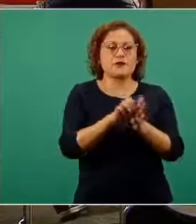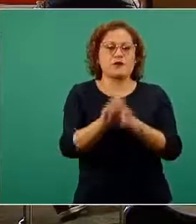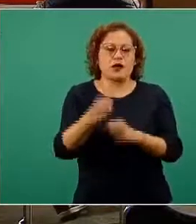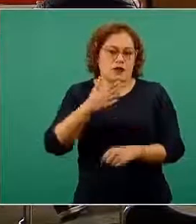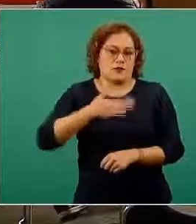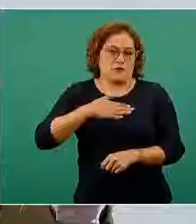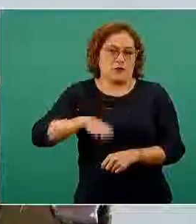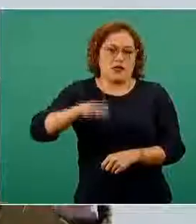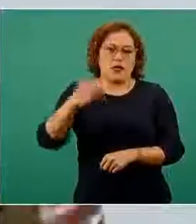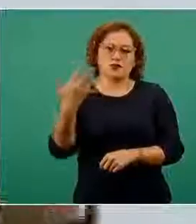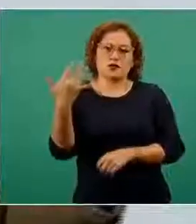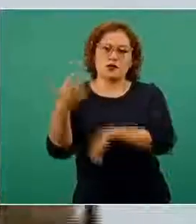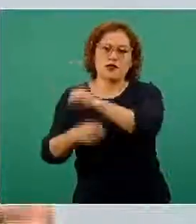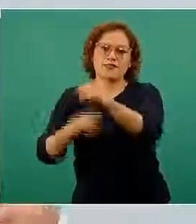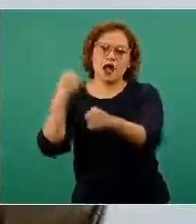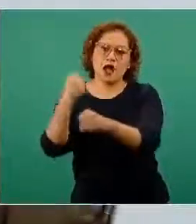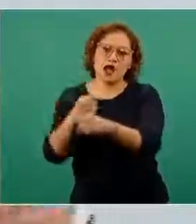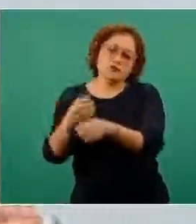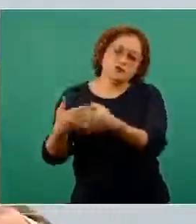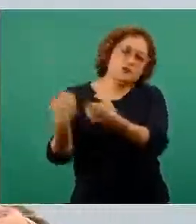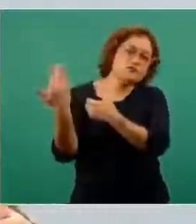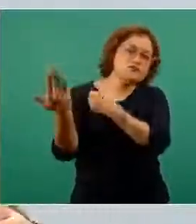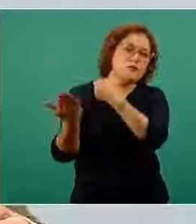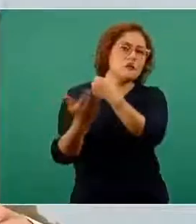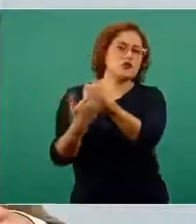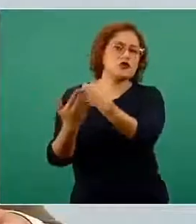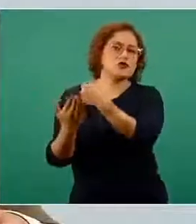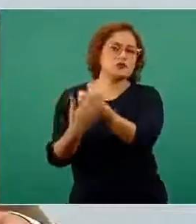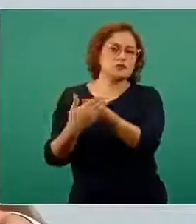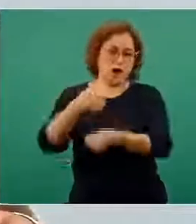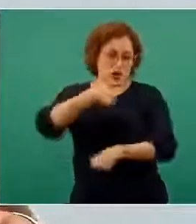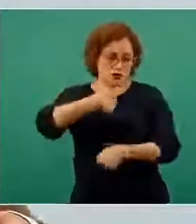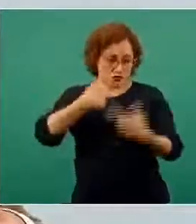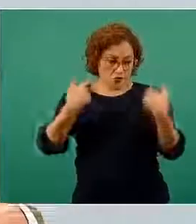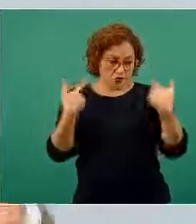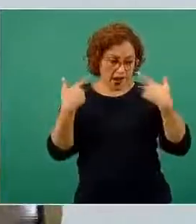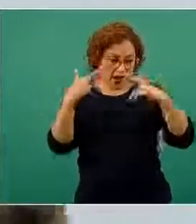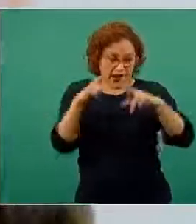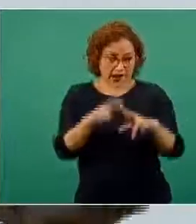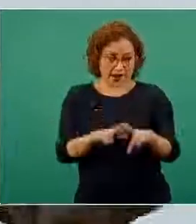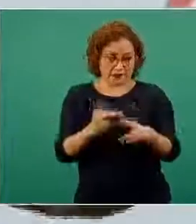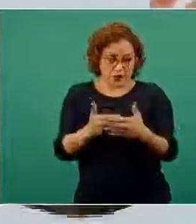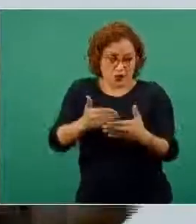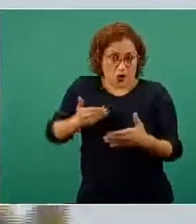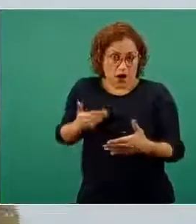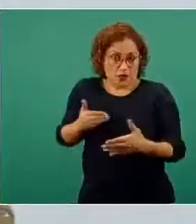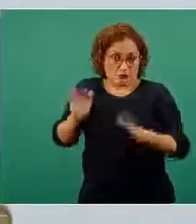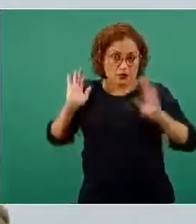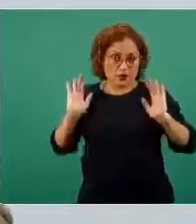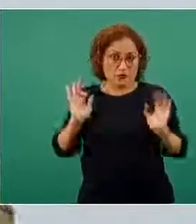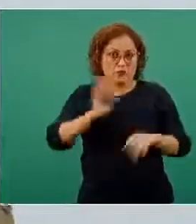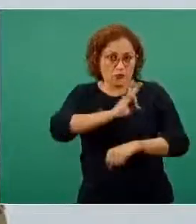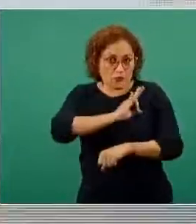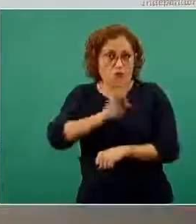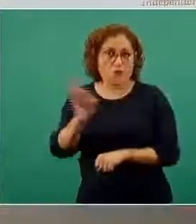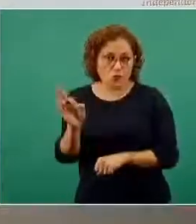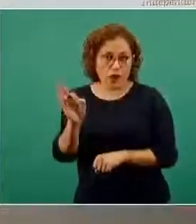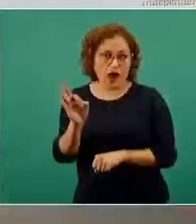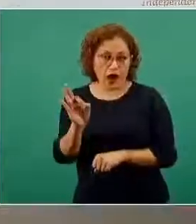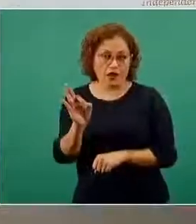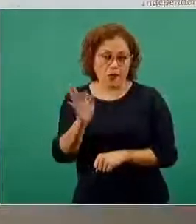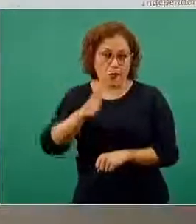vivo se activó y todavía soy maestro, pero todavía no estoy en la semana, pues bueno, pues tal vez llegue antes la